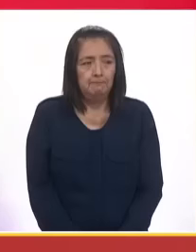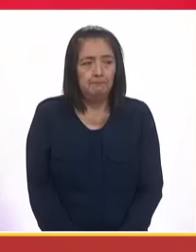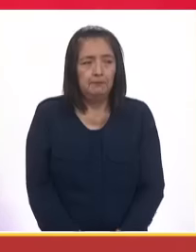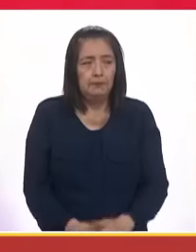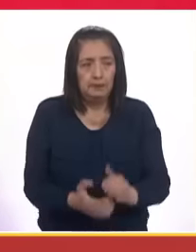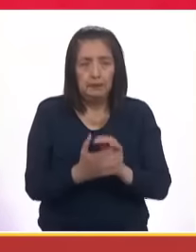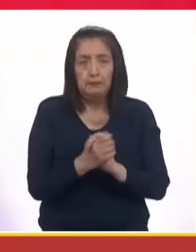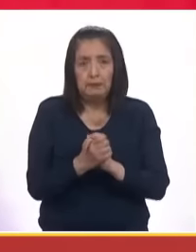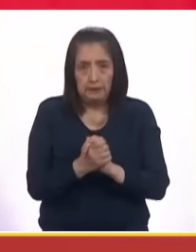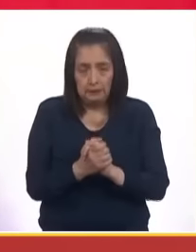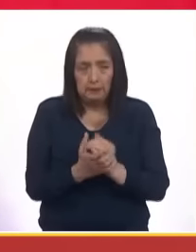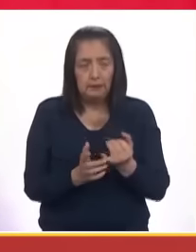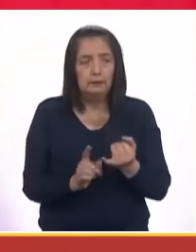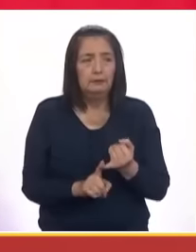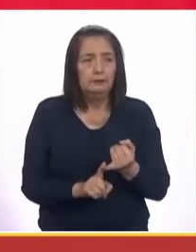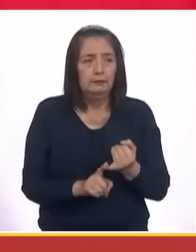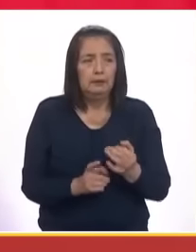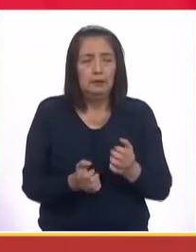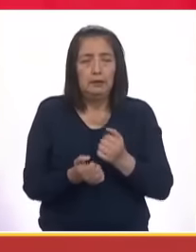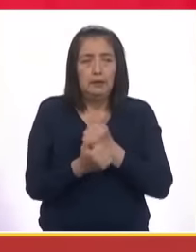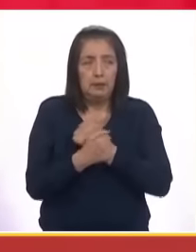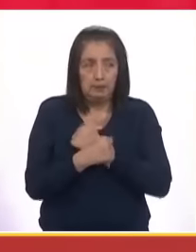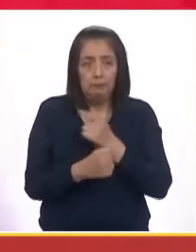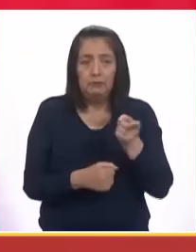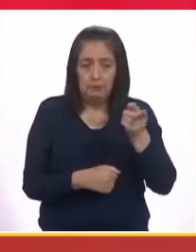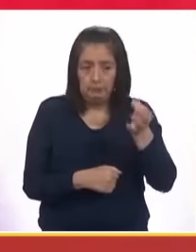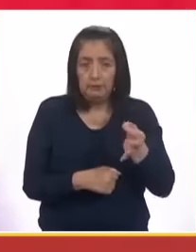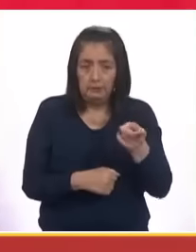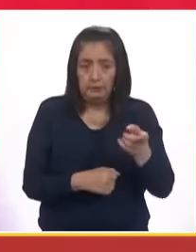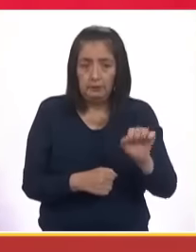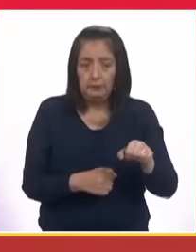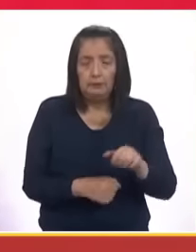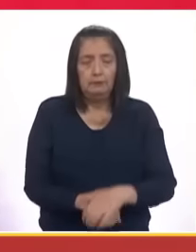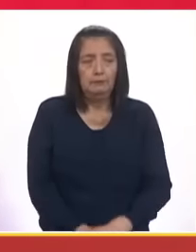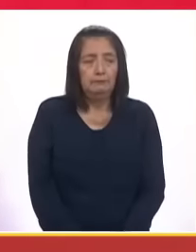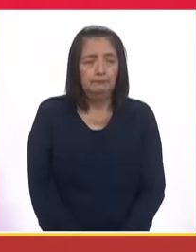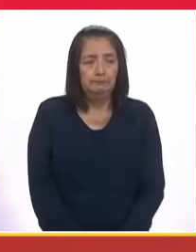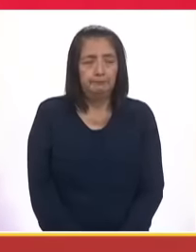es la amistad, el amor efectivamente,